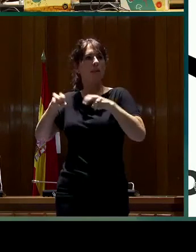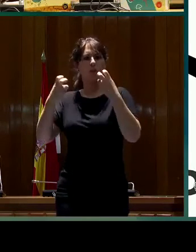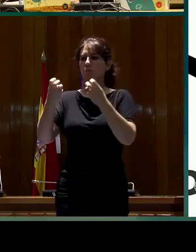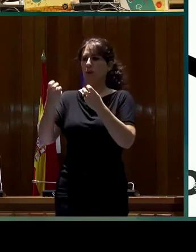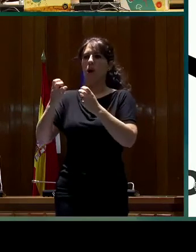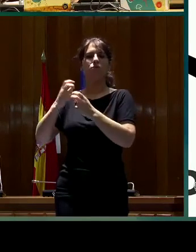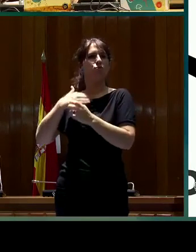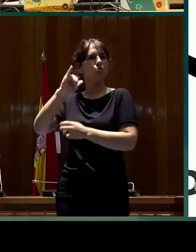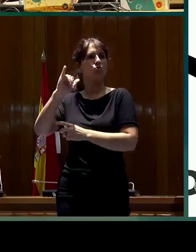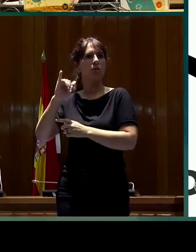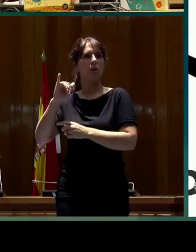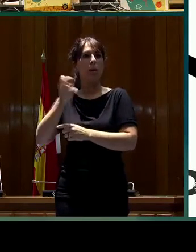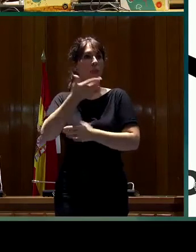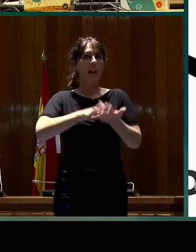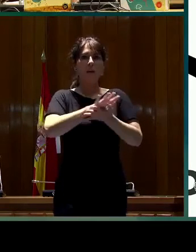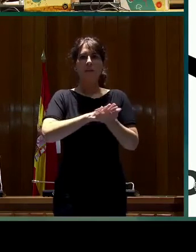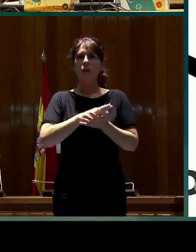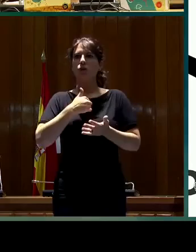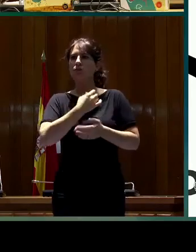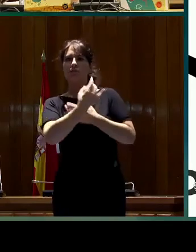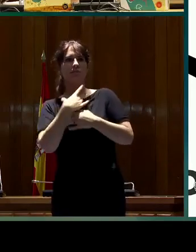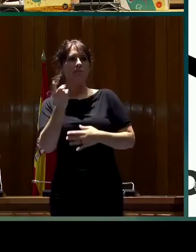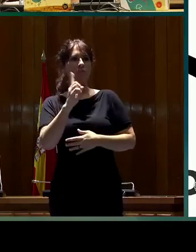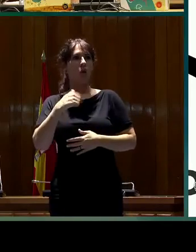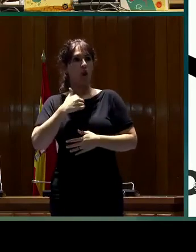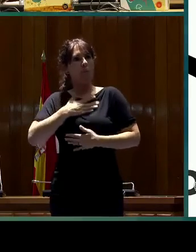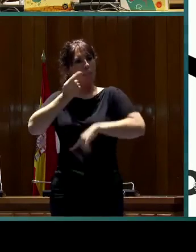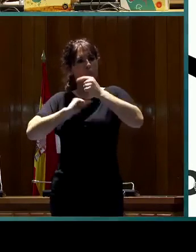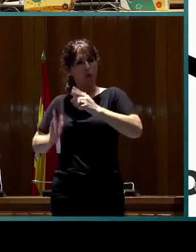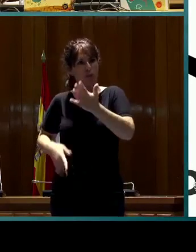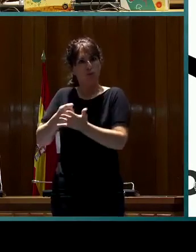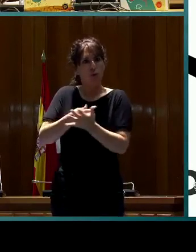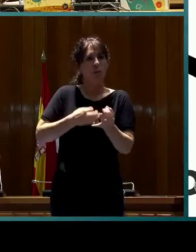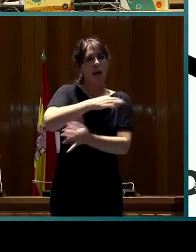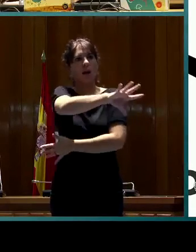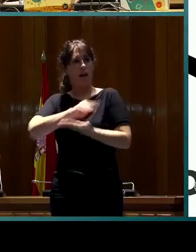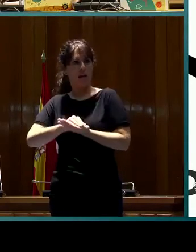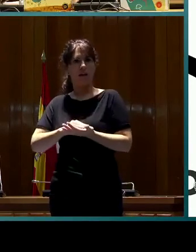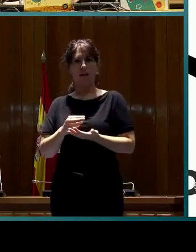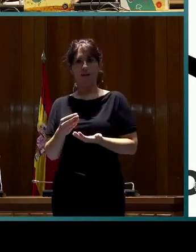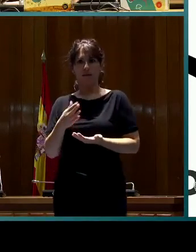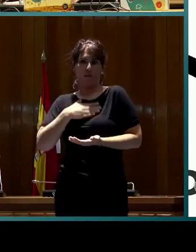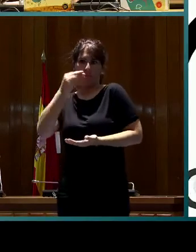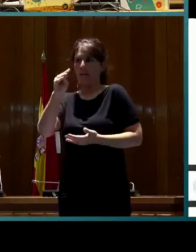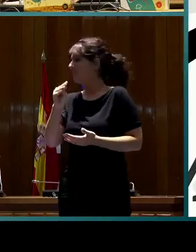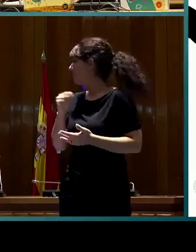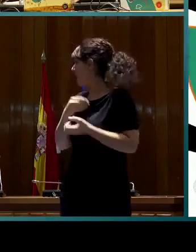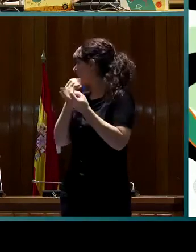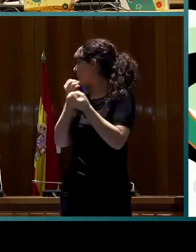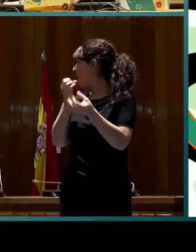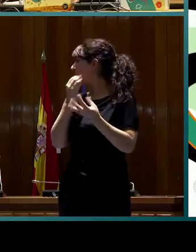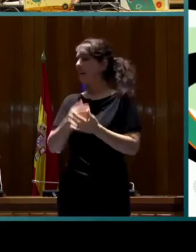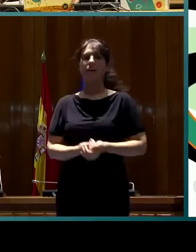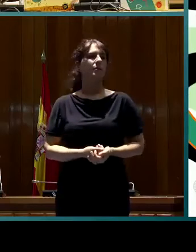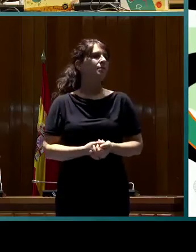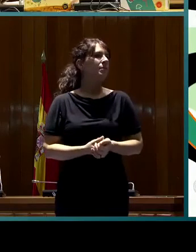signos, pues no me llegan, los tengo que invertir yo de mi presupuesto. Pues eso es una reivindicación que la hago ya desde aquí, a quien me pueda escuchar, porque no debería de